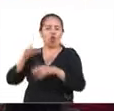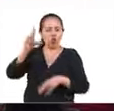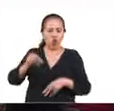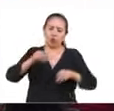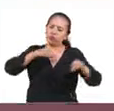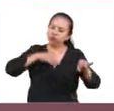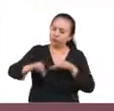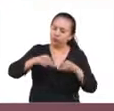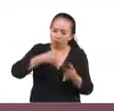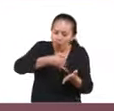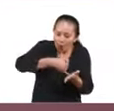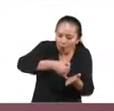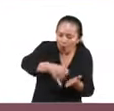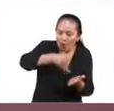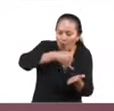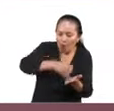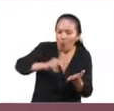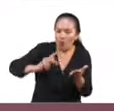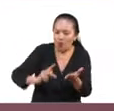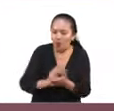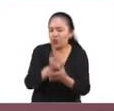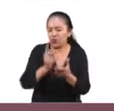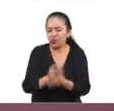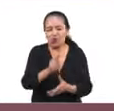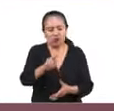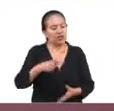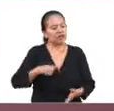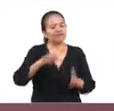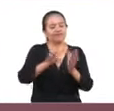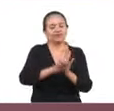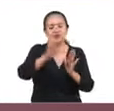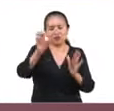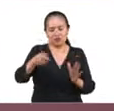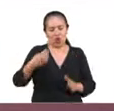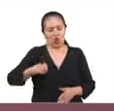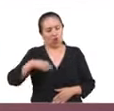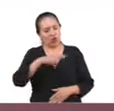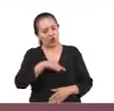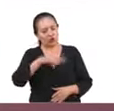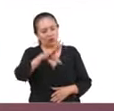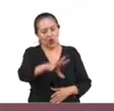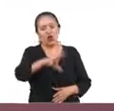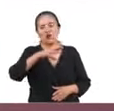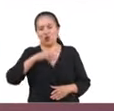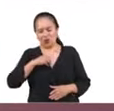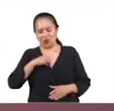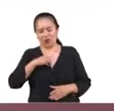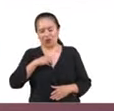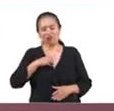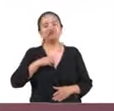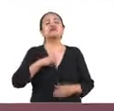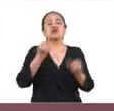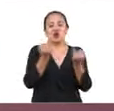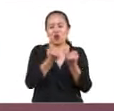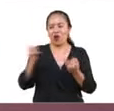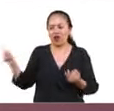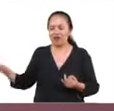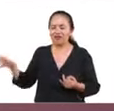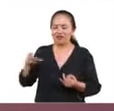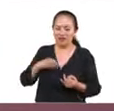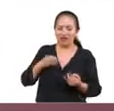son el mejor ejemplo de ello y nosotras seguimos el ejemplo de ustedes y del